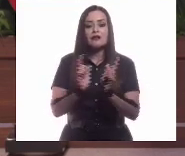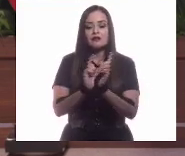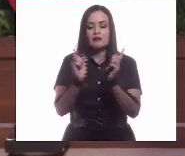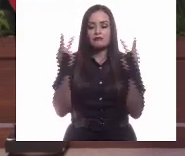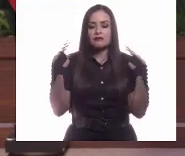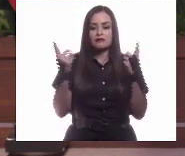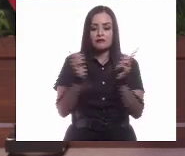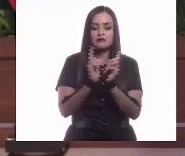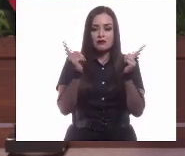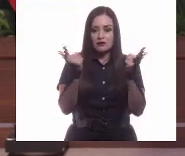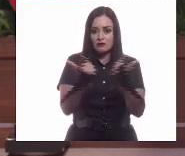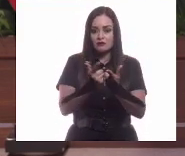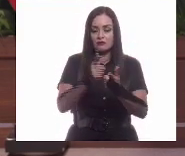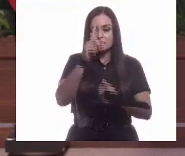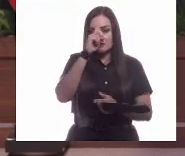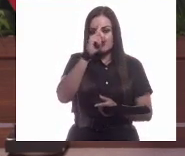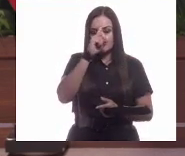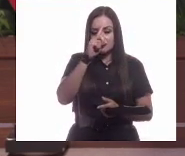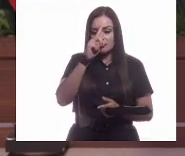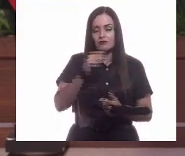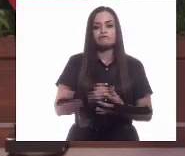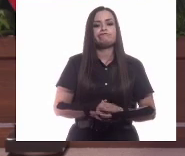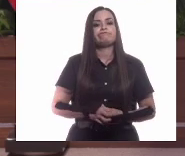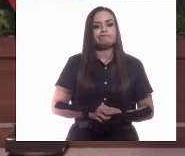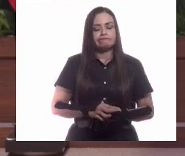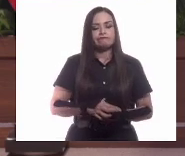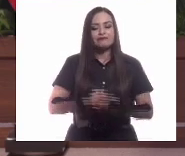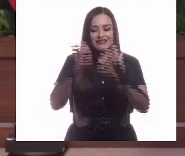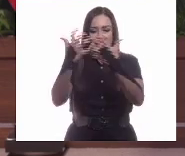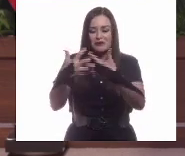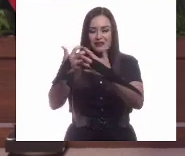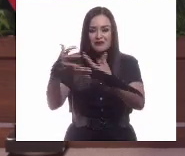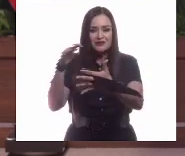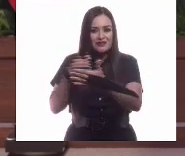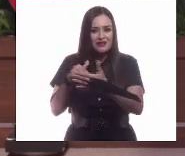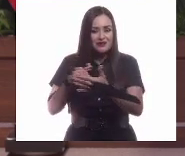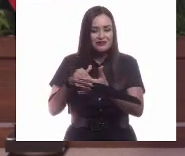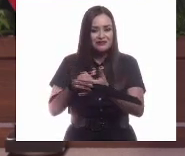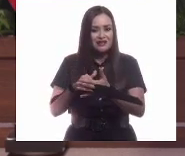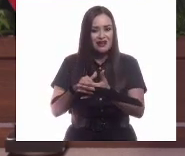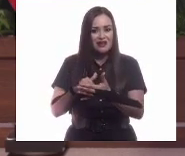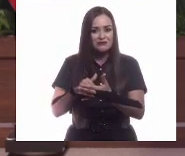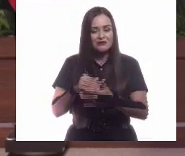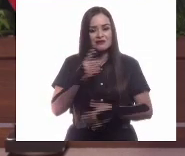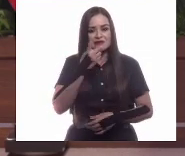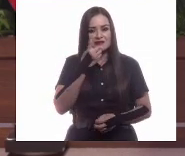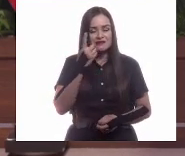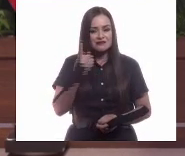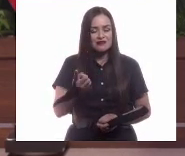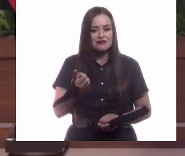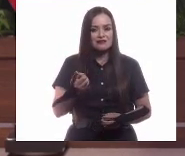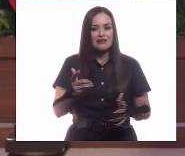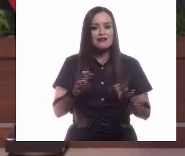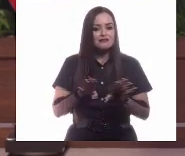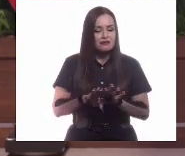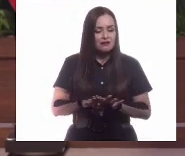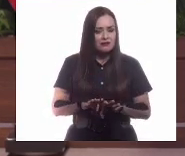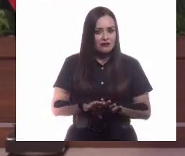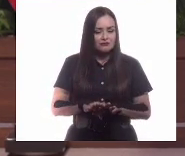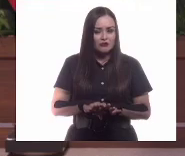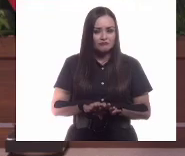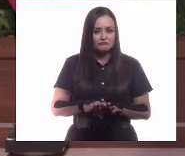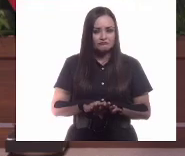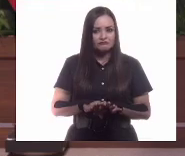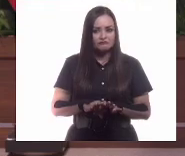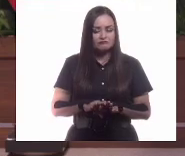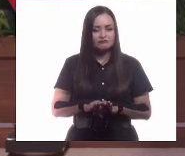Turística, el sector privado de Los Cabos constituyó un fideicomiso en la materia que complementa al fideicomiso público